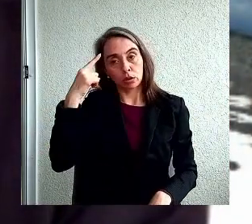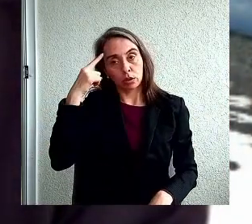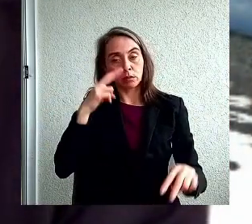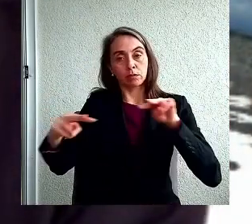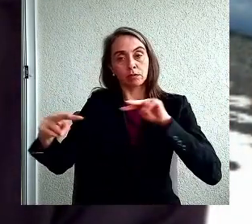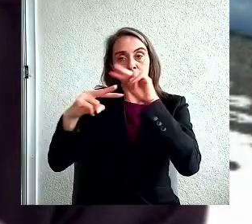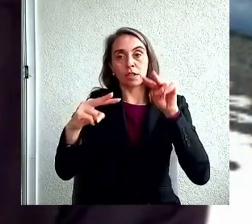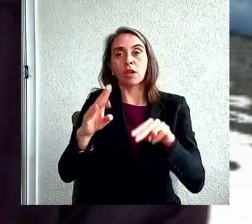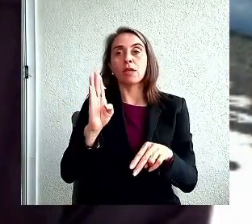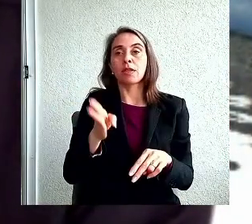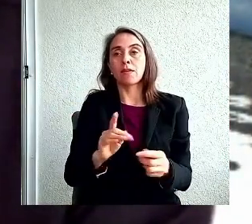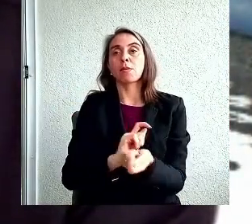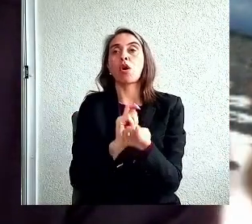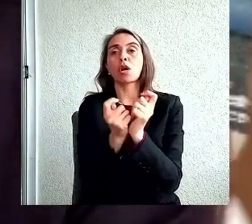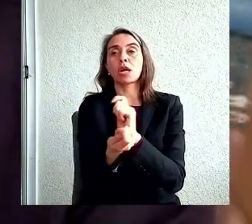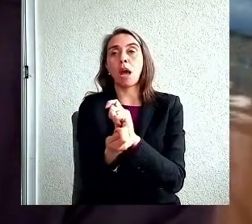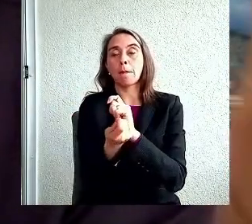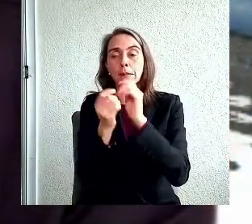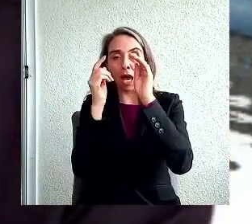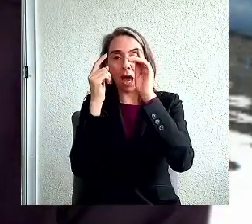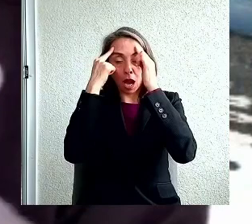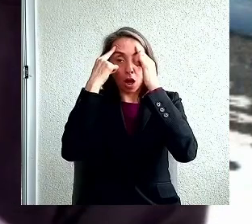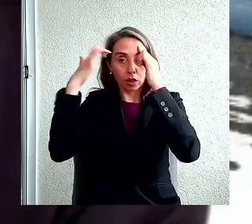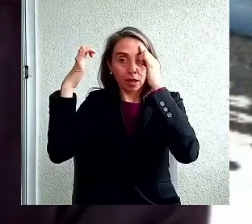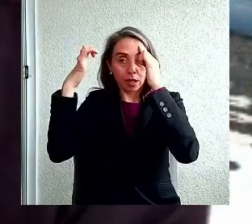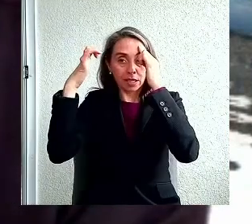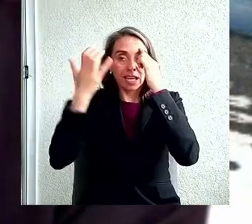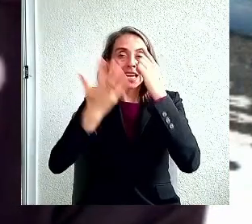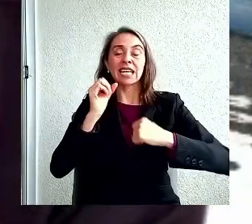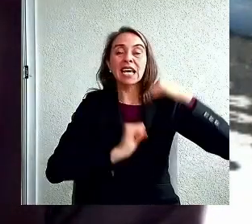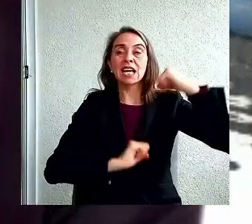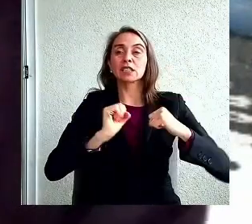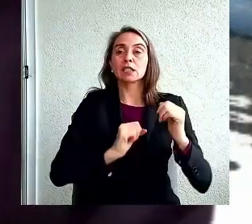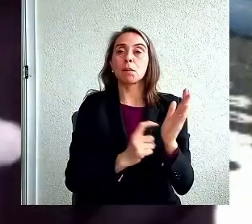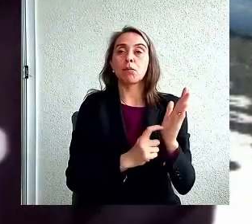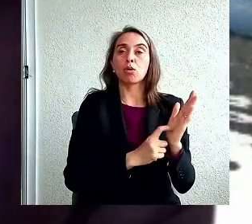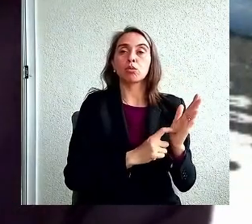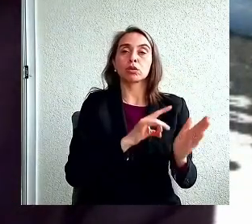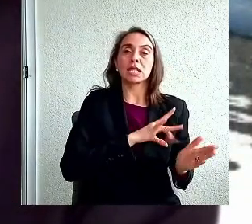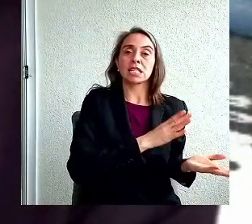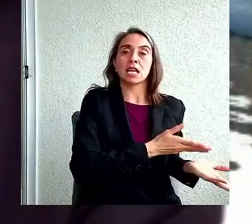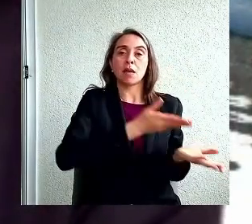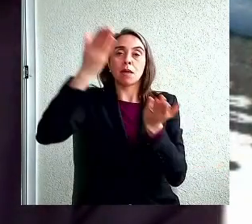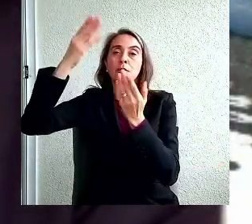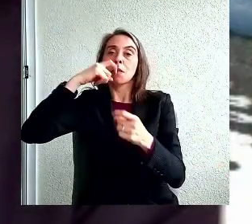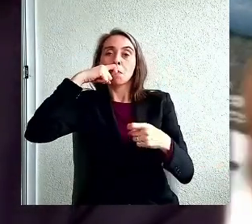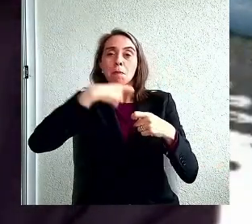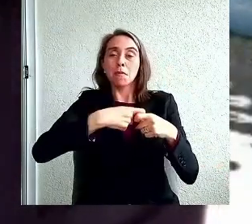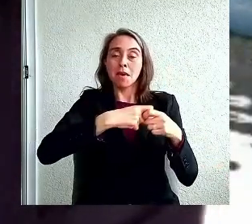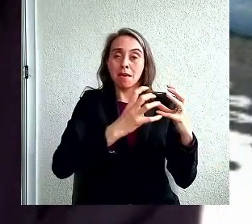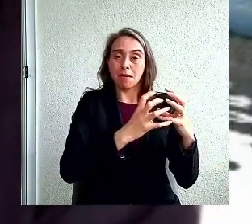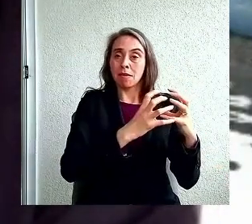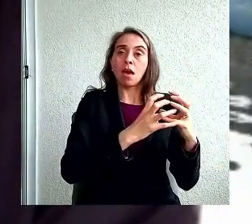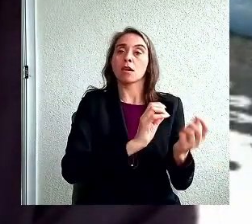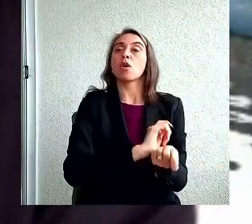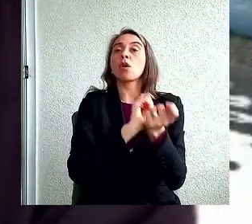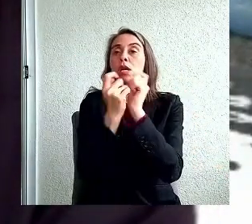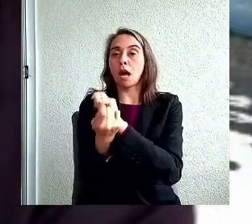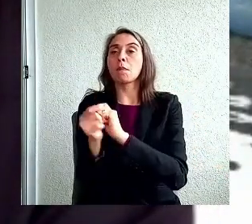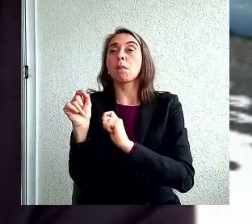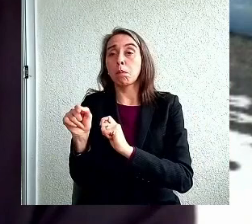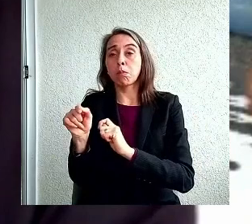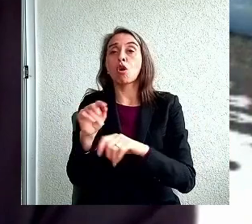el paradigma de lo que vamos a producir e exportar en Chile, porque eso está generando este gran desastre